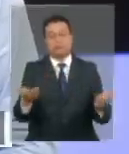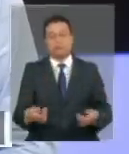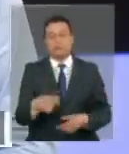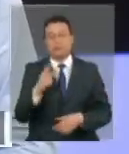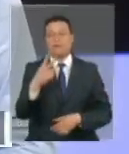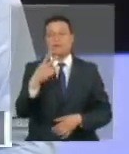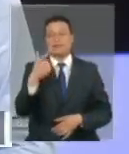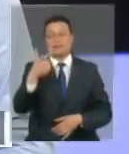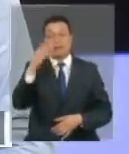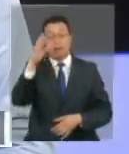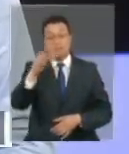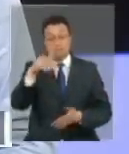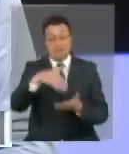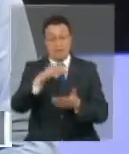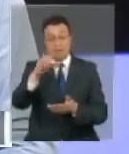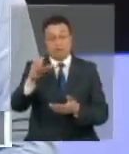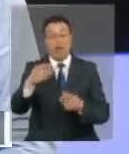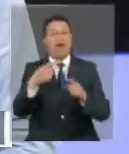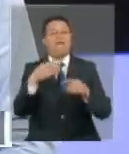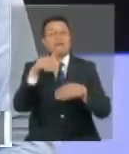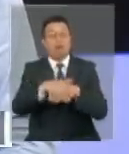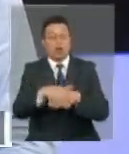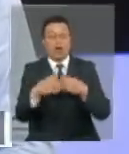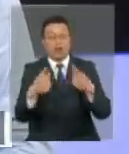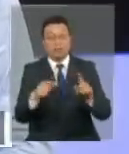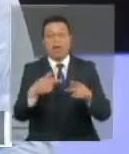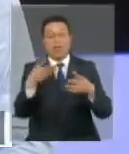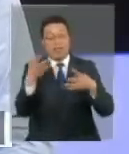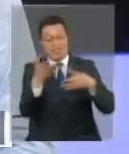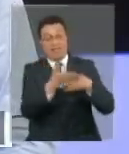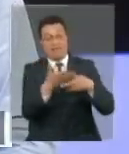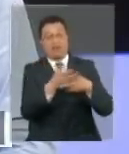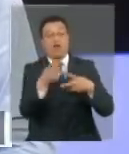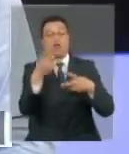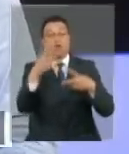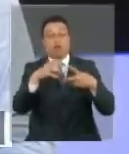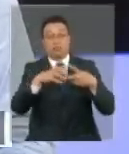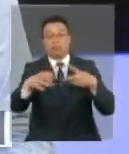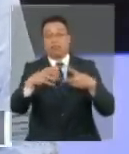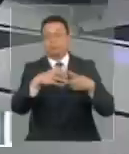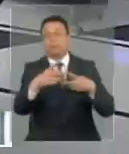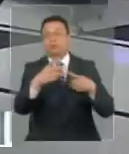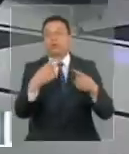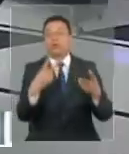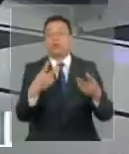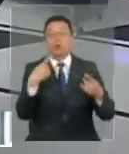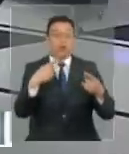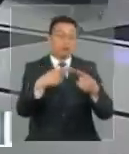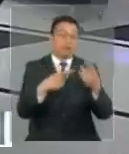votaron por una alternativa distinta a ti, divididos en dos candidatos de la centro derecha. Terminó interrumpir.